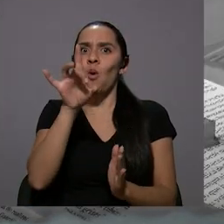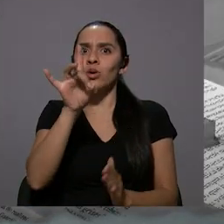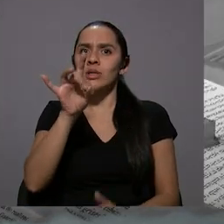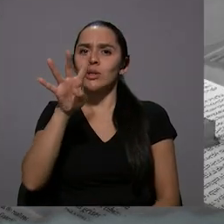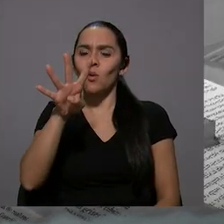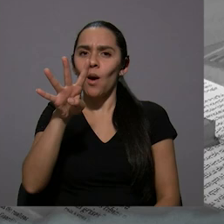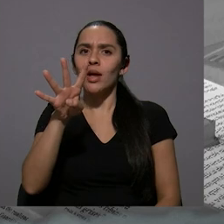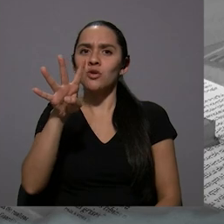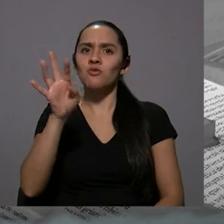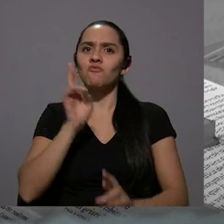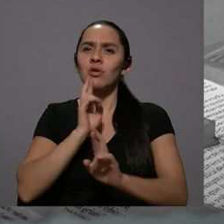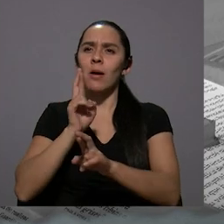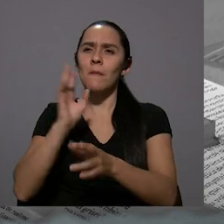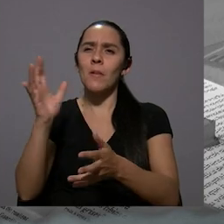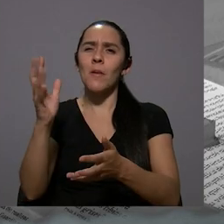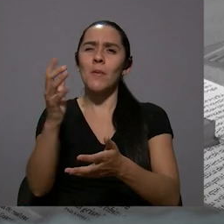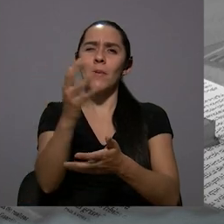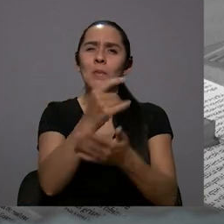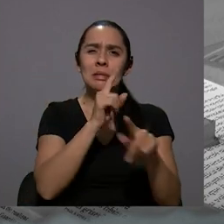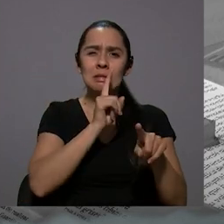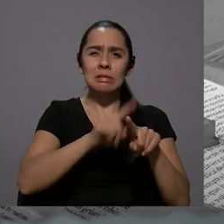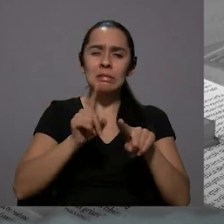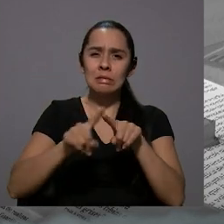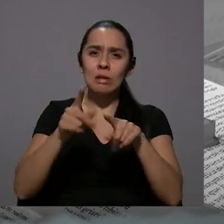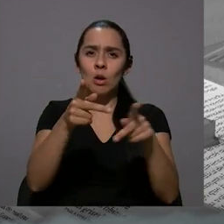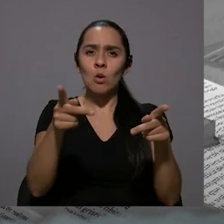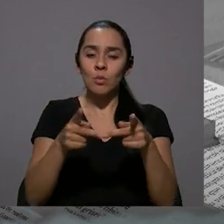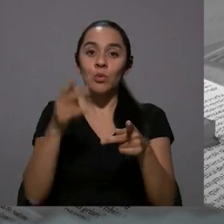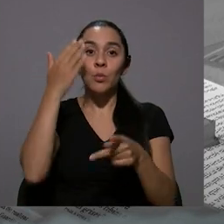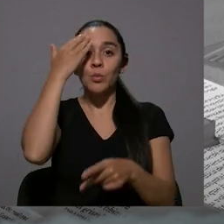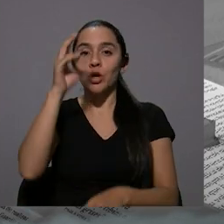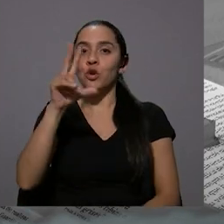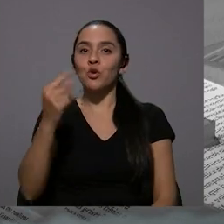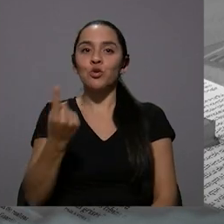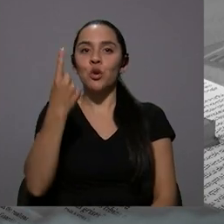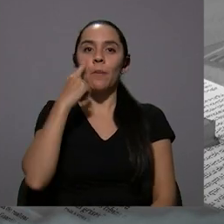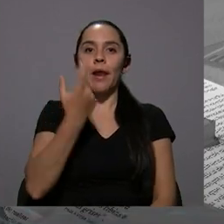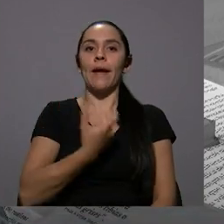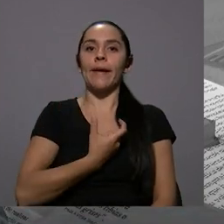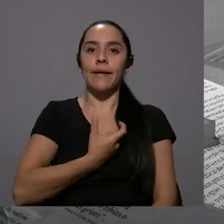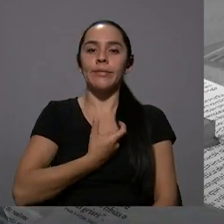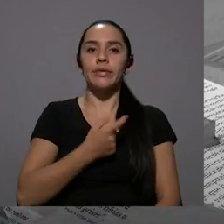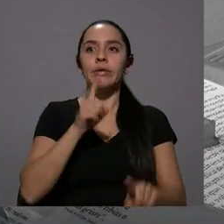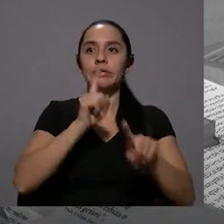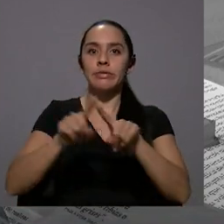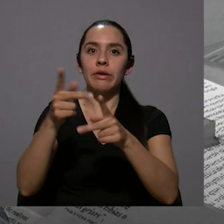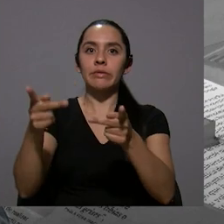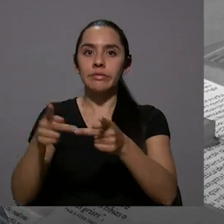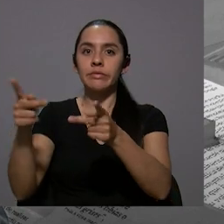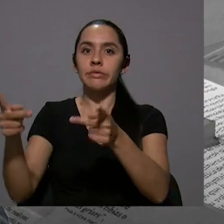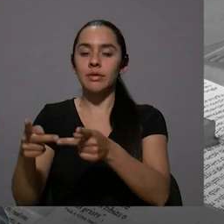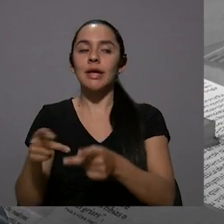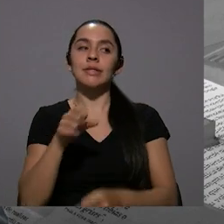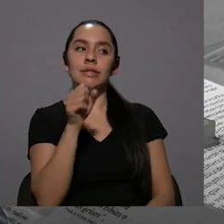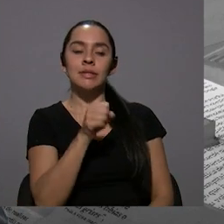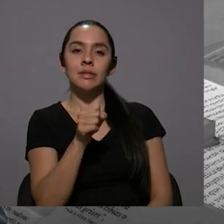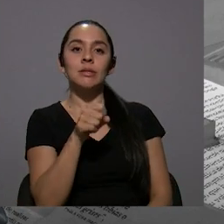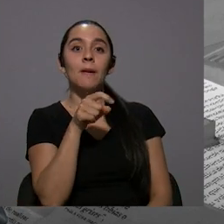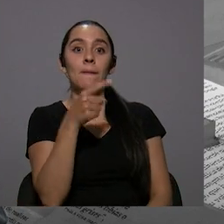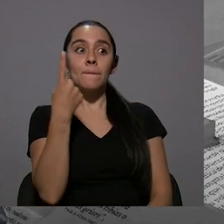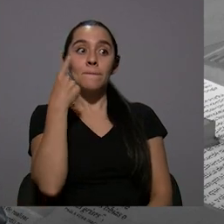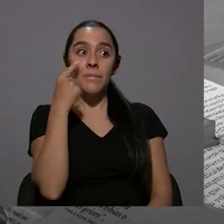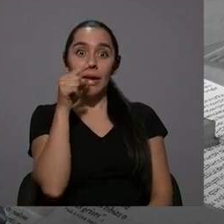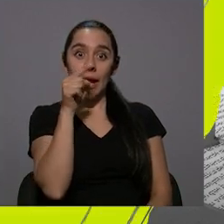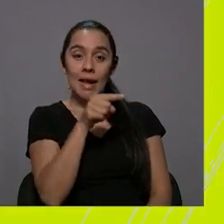84 y con una serie de puestos porque no es solamente alcalde claro Entonces esta especie por la que nos decantamos